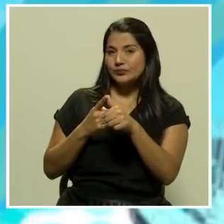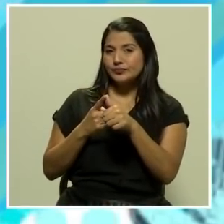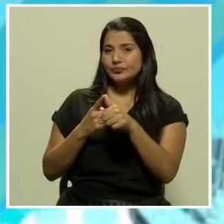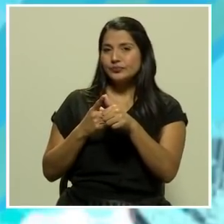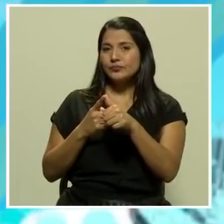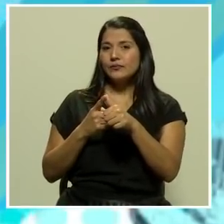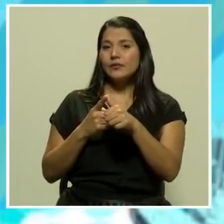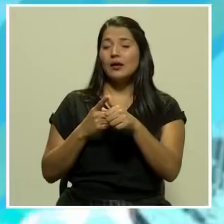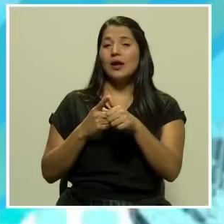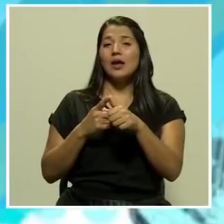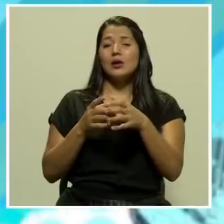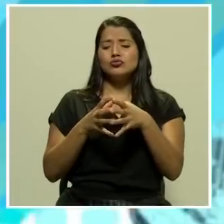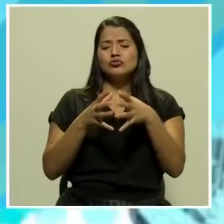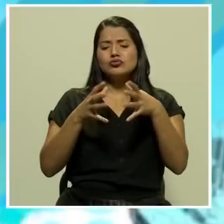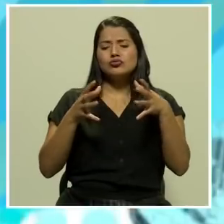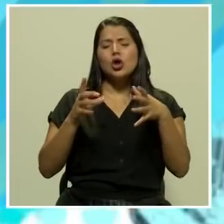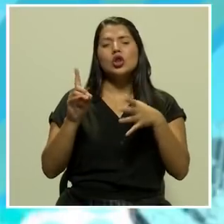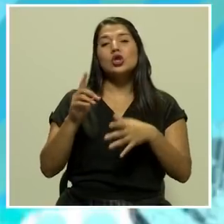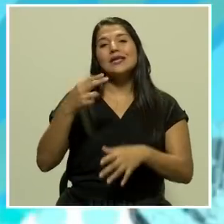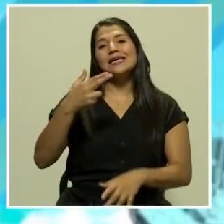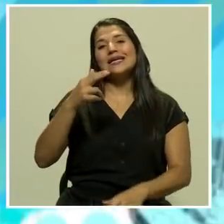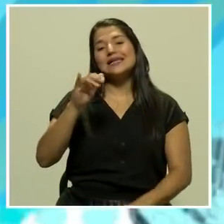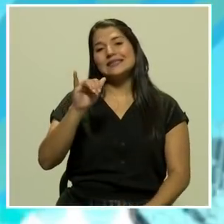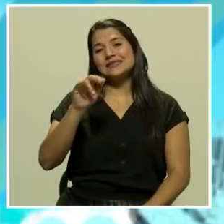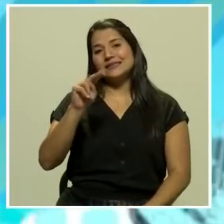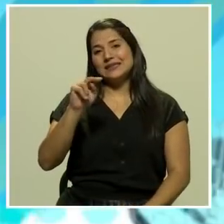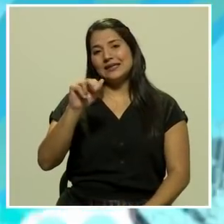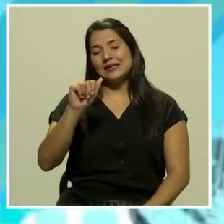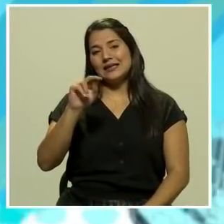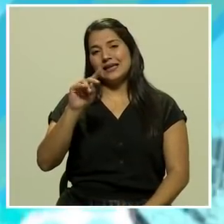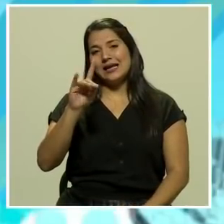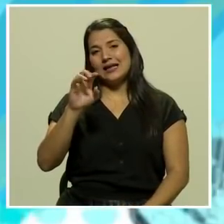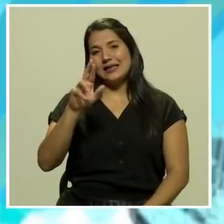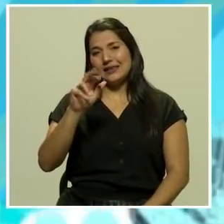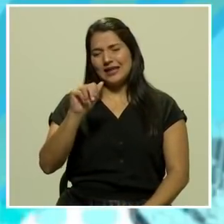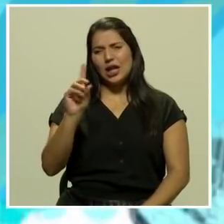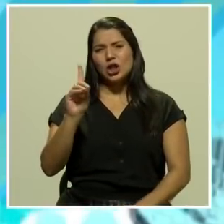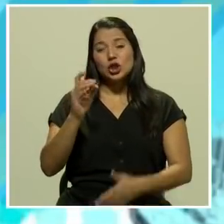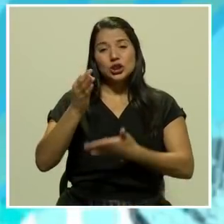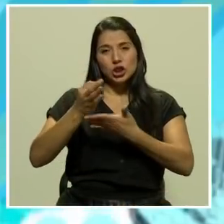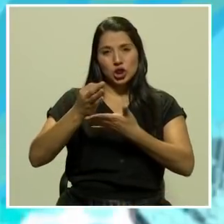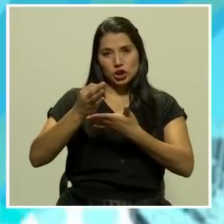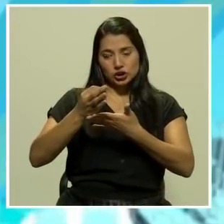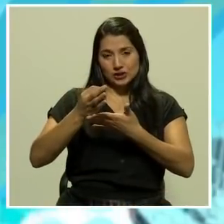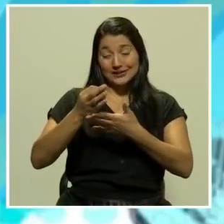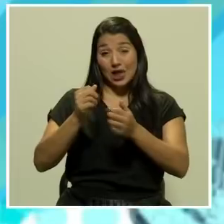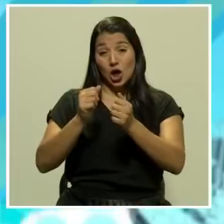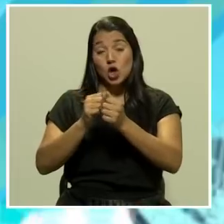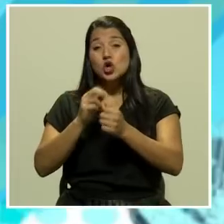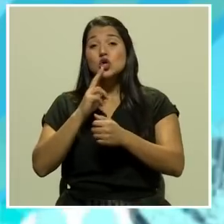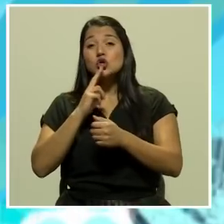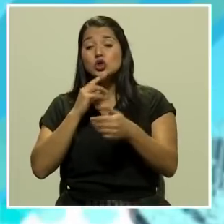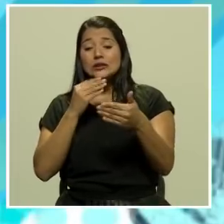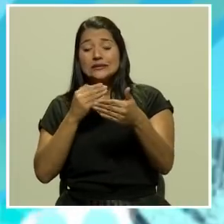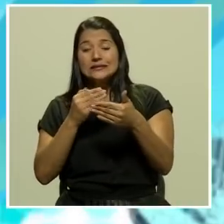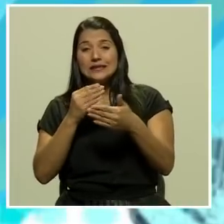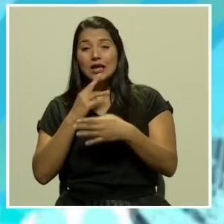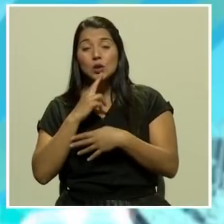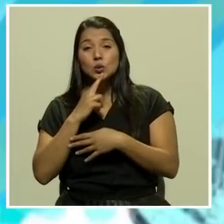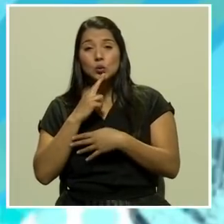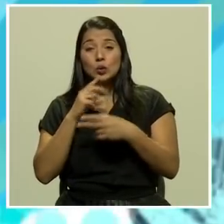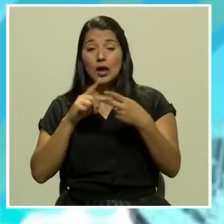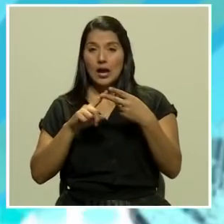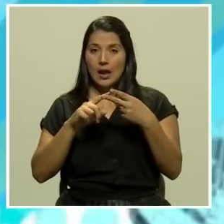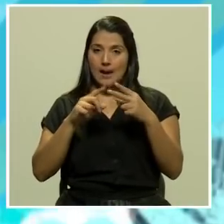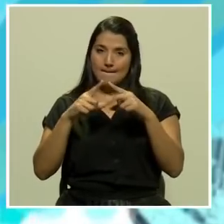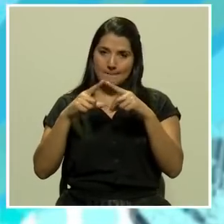el primer lugar fue Chinandega, que eso queda al norte, colindando con Honduras, cerca de Honduras.